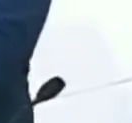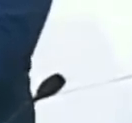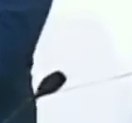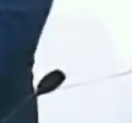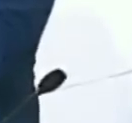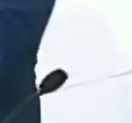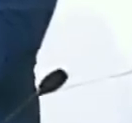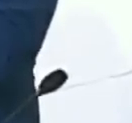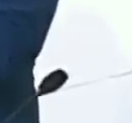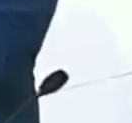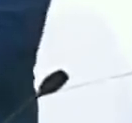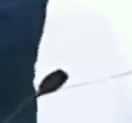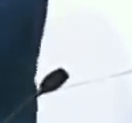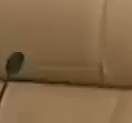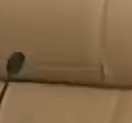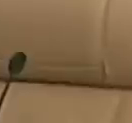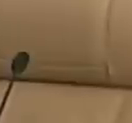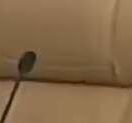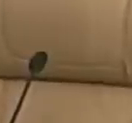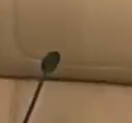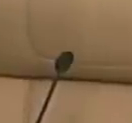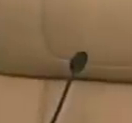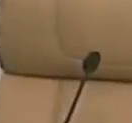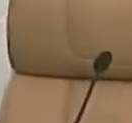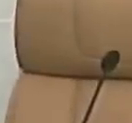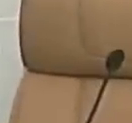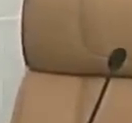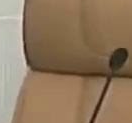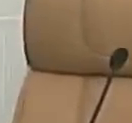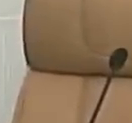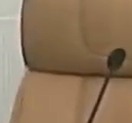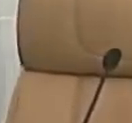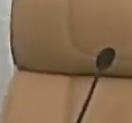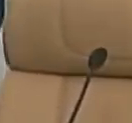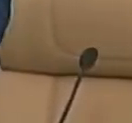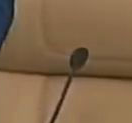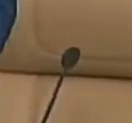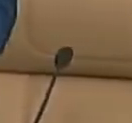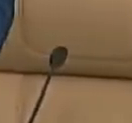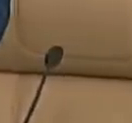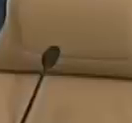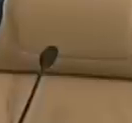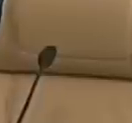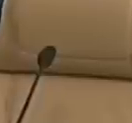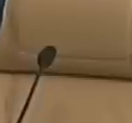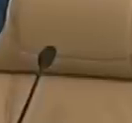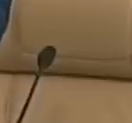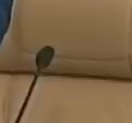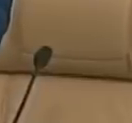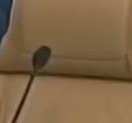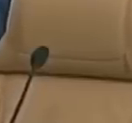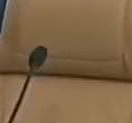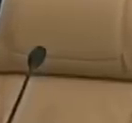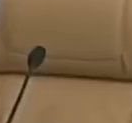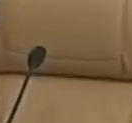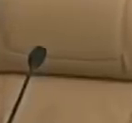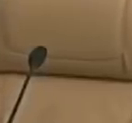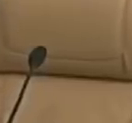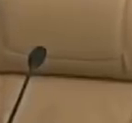dices dos cosas sobre el mismo tema y lo dices de forma contradictoria, es un pensamiento psicótico,